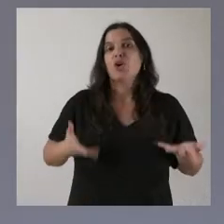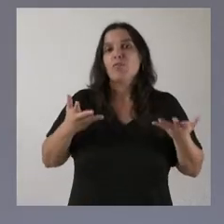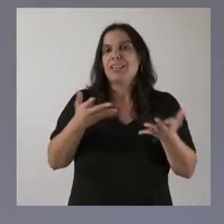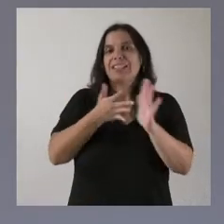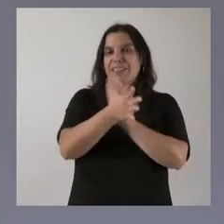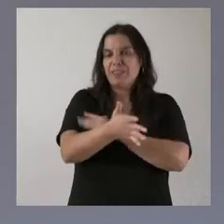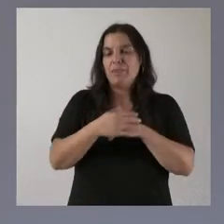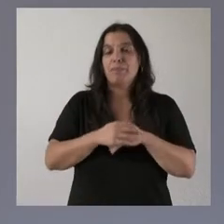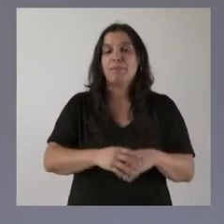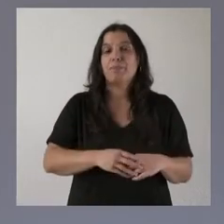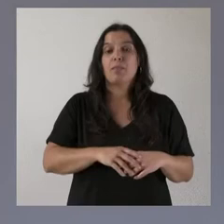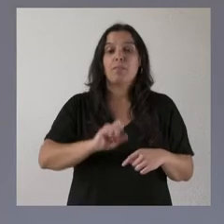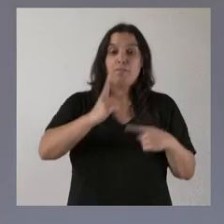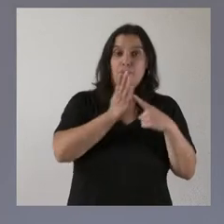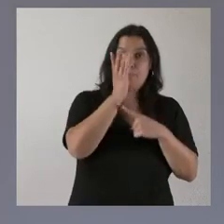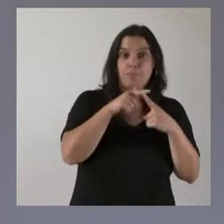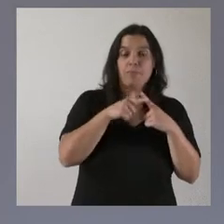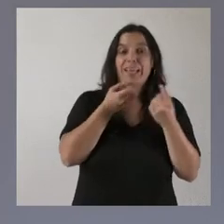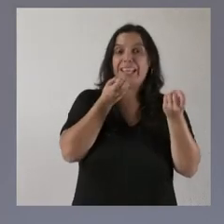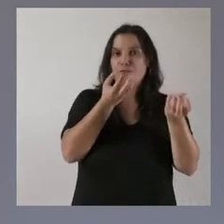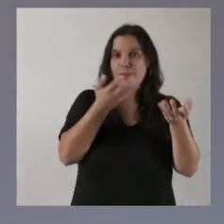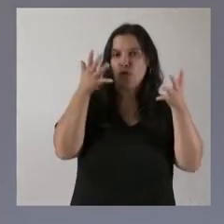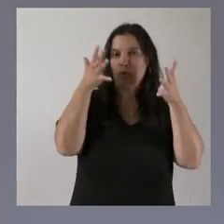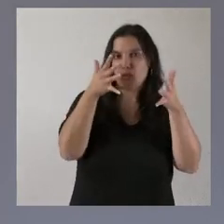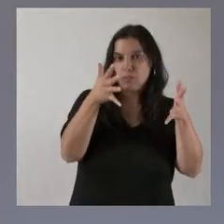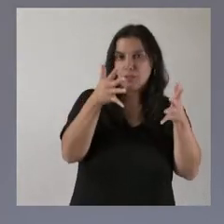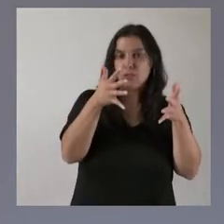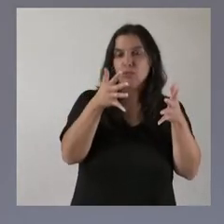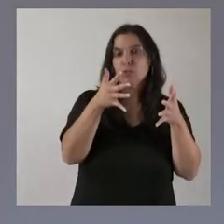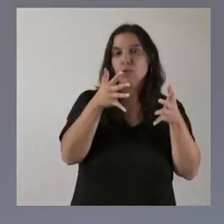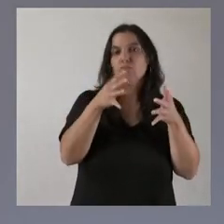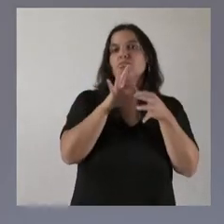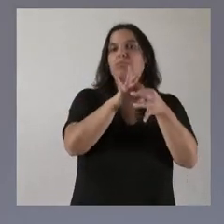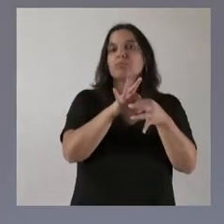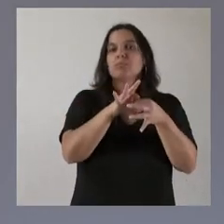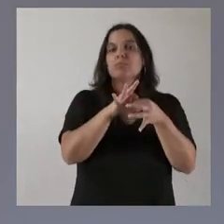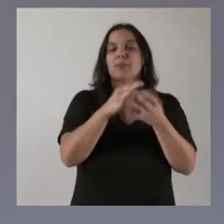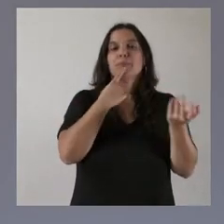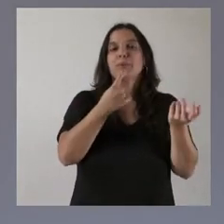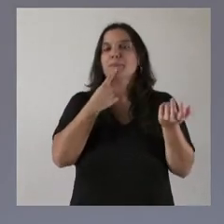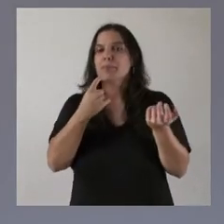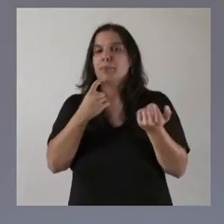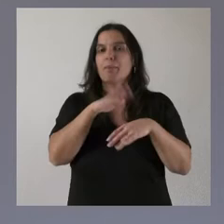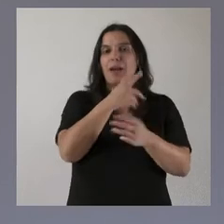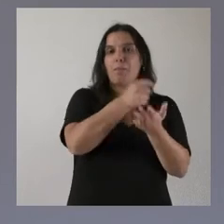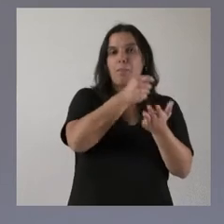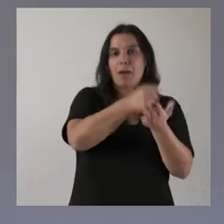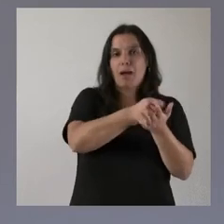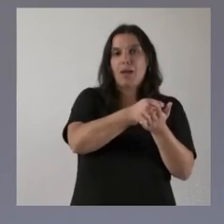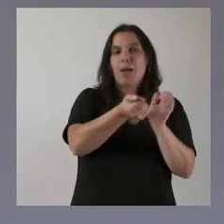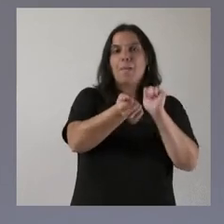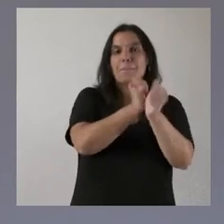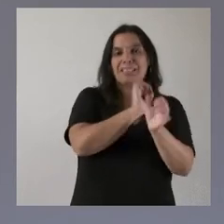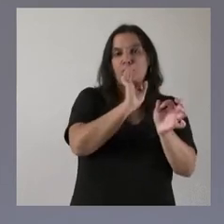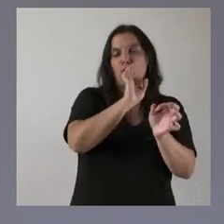por ofrece información y asesoramiento en relación con las dificultades en el pago de los préstamos de la